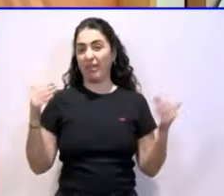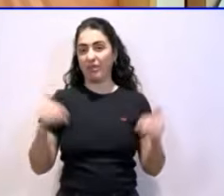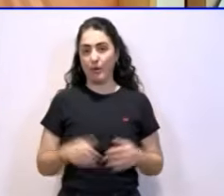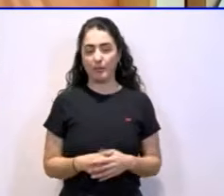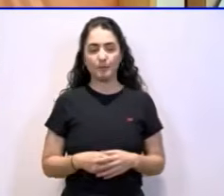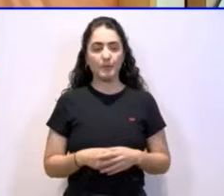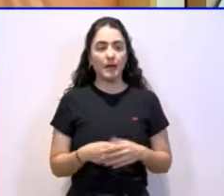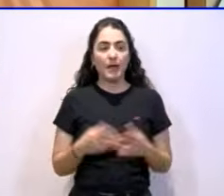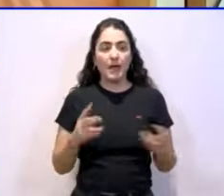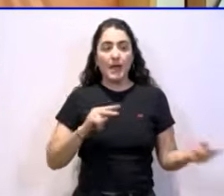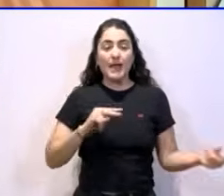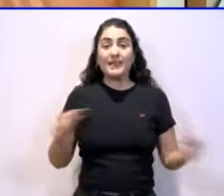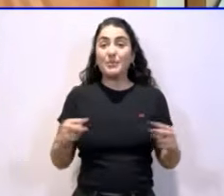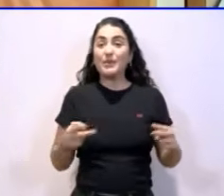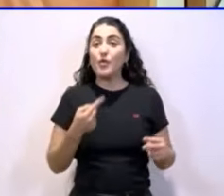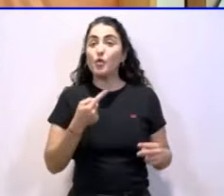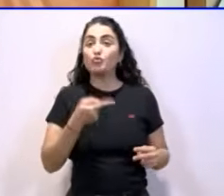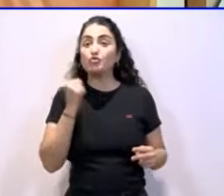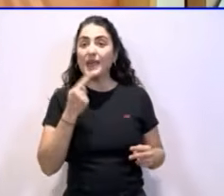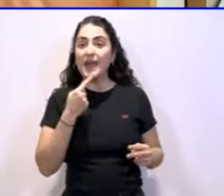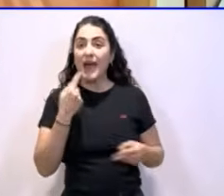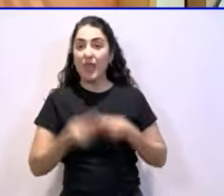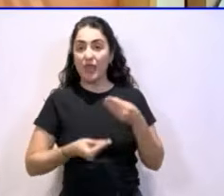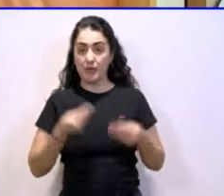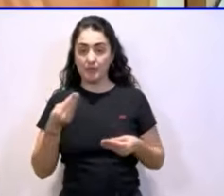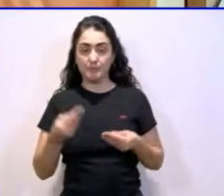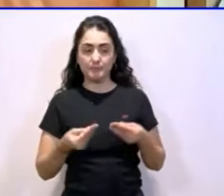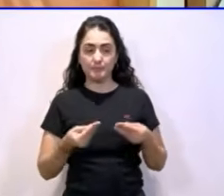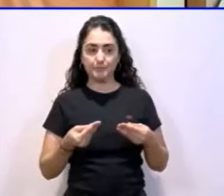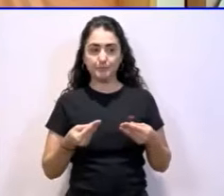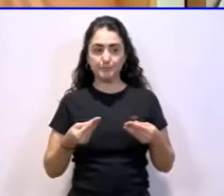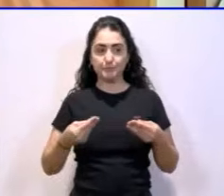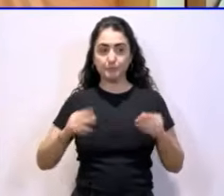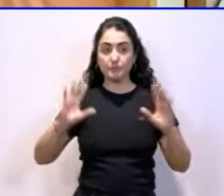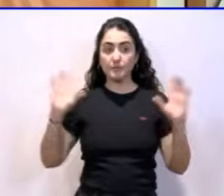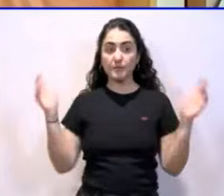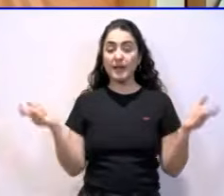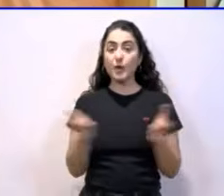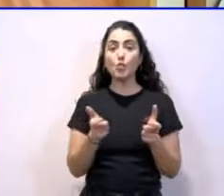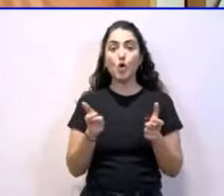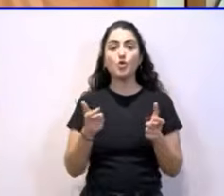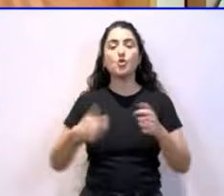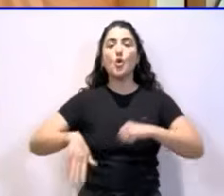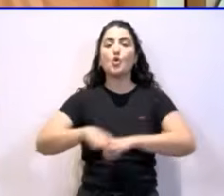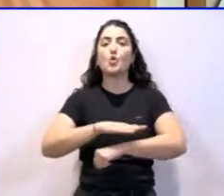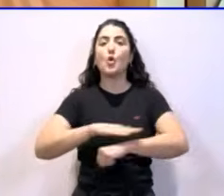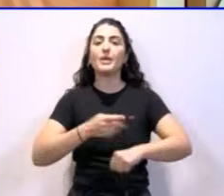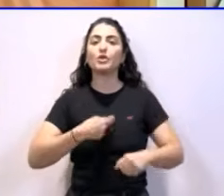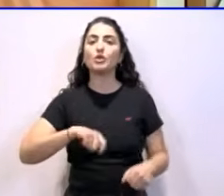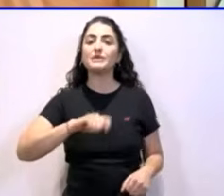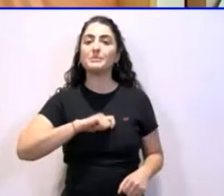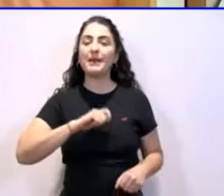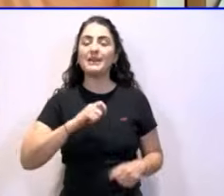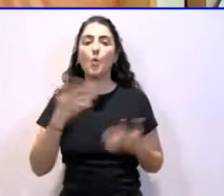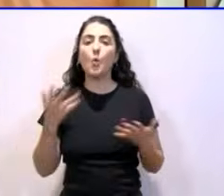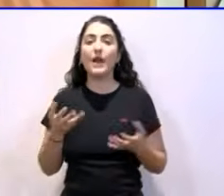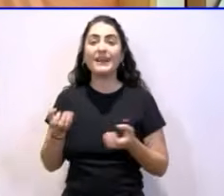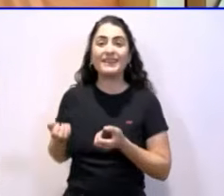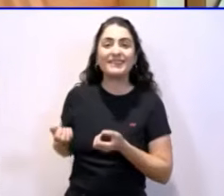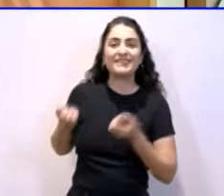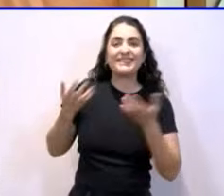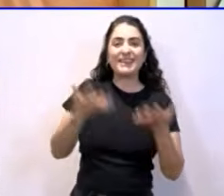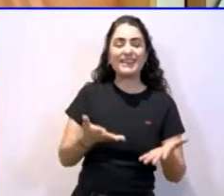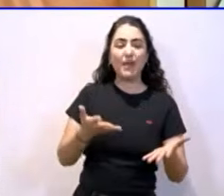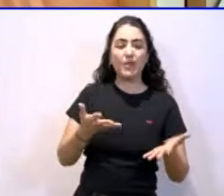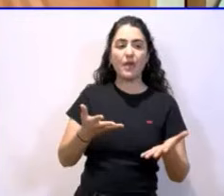interpretación que está diciendo ahora mismo, en este momento, en esa reunión, el Gobierno de España, es que la sentencia no impone